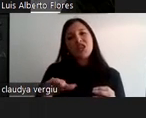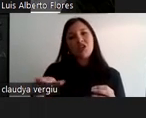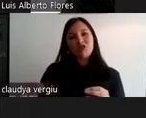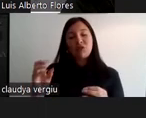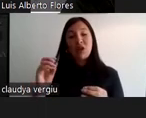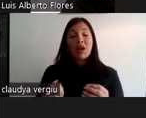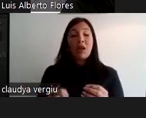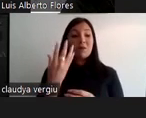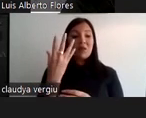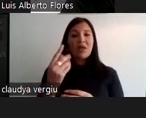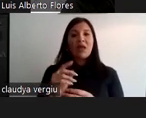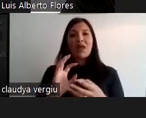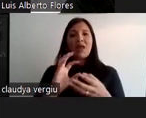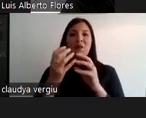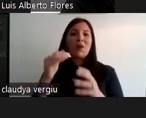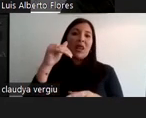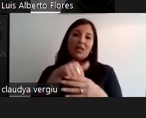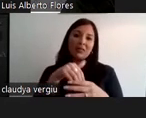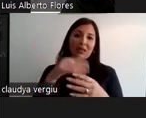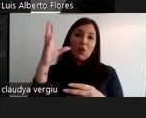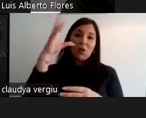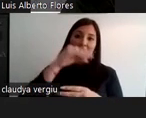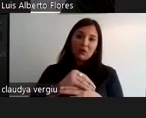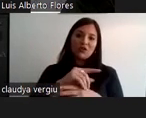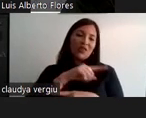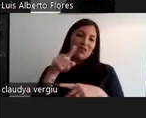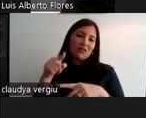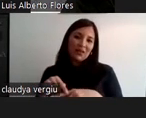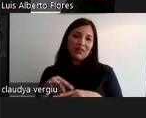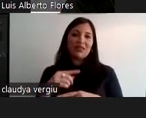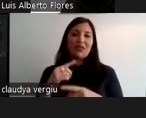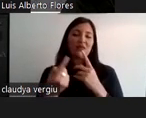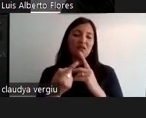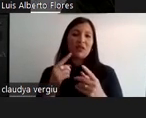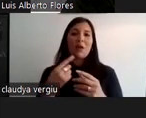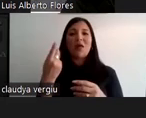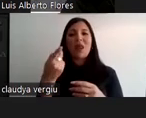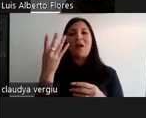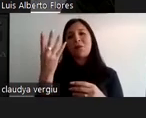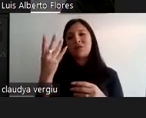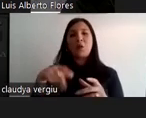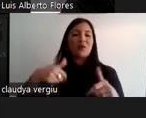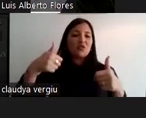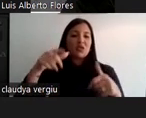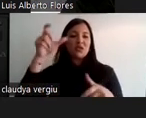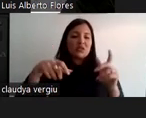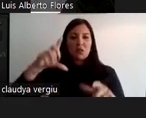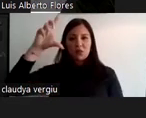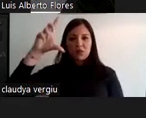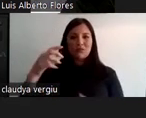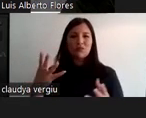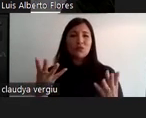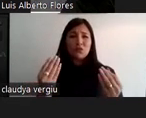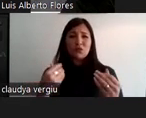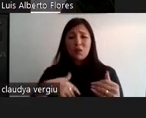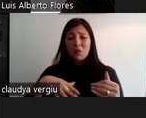y de repente en la temática de repente en la noche diferente para las personas o las parejas que estén Porque muchos van a